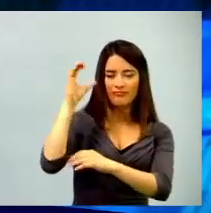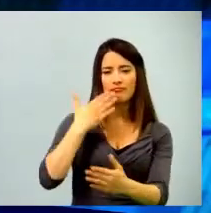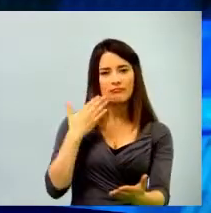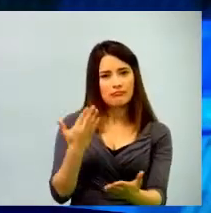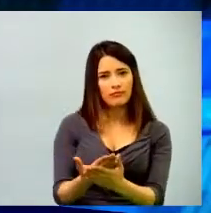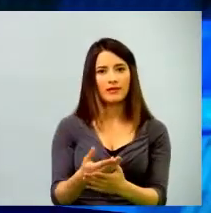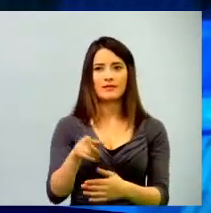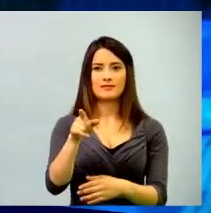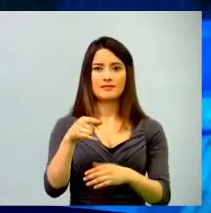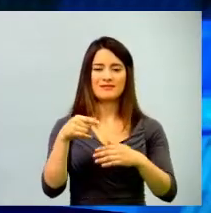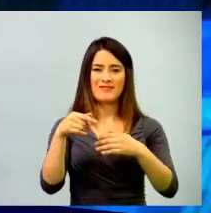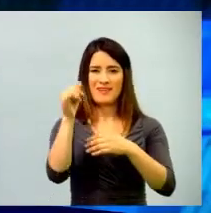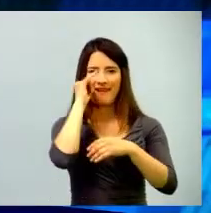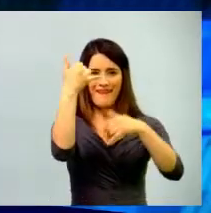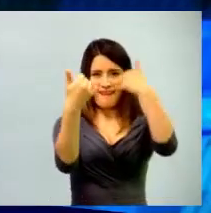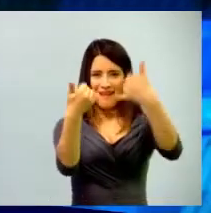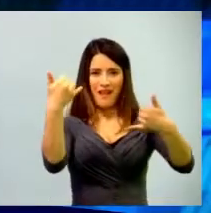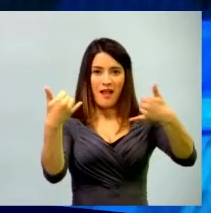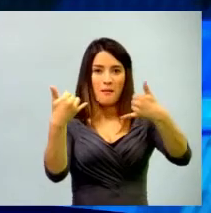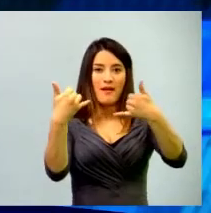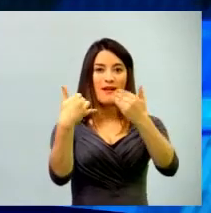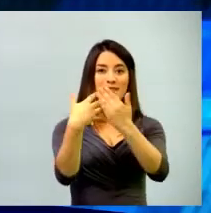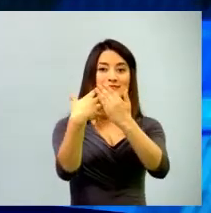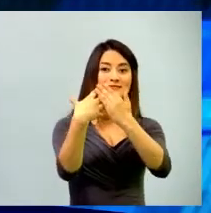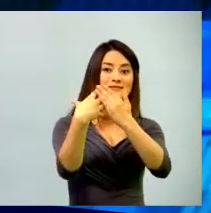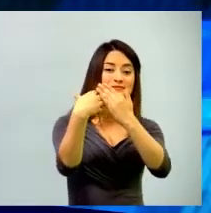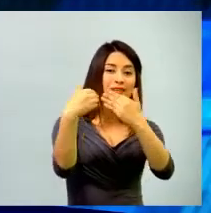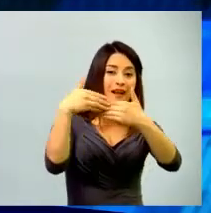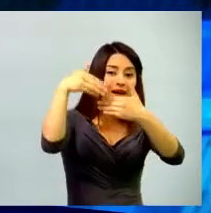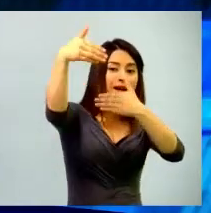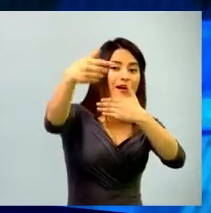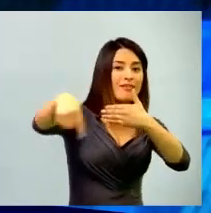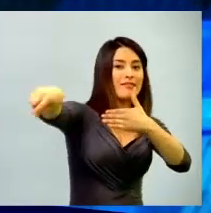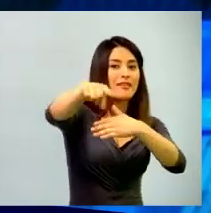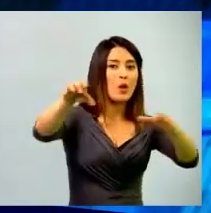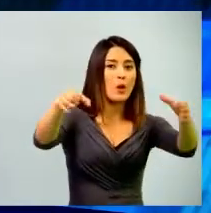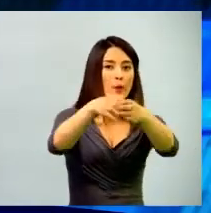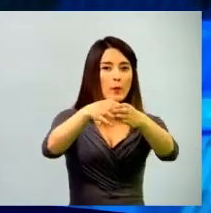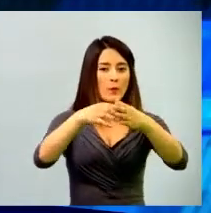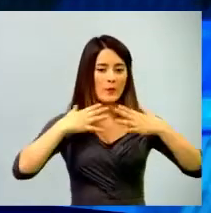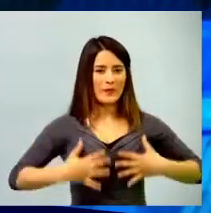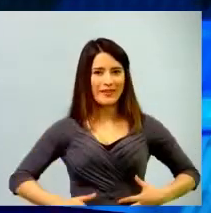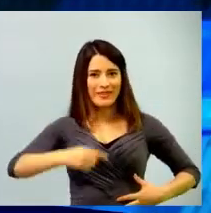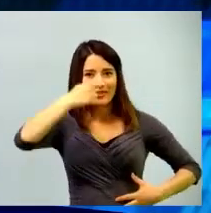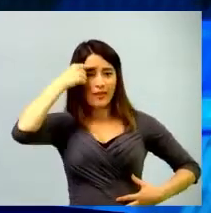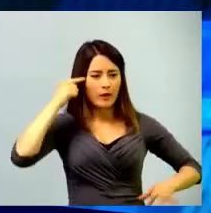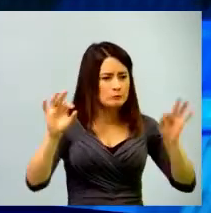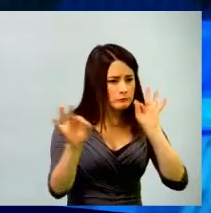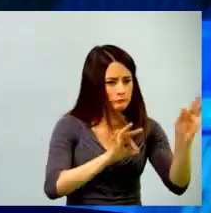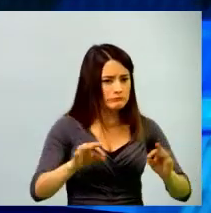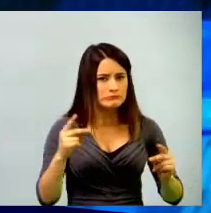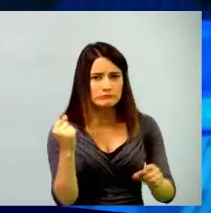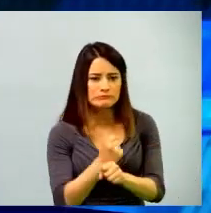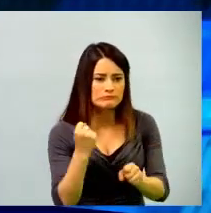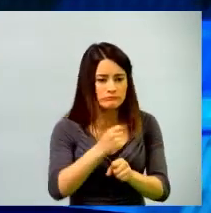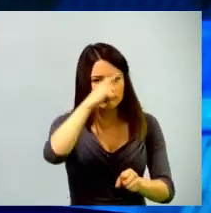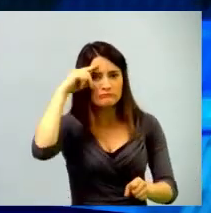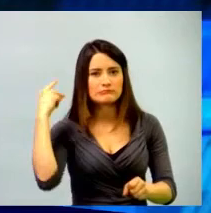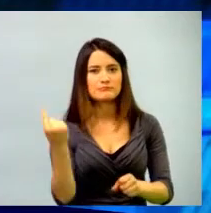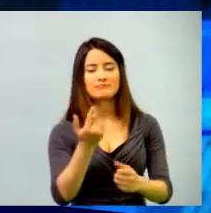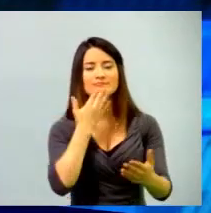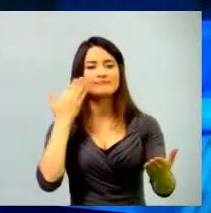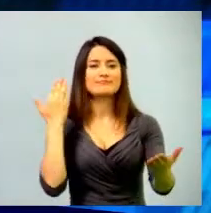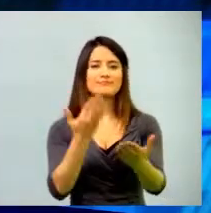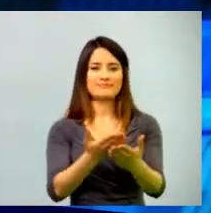está acompañando, que ustedes no ven, pero que hicieron posible que llegásemos a todo el país. Nos han